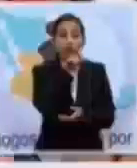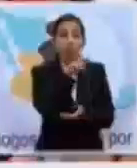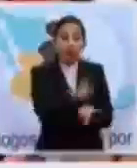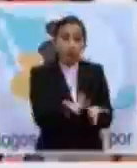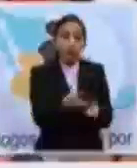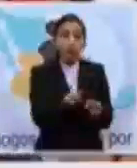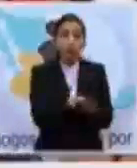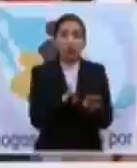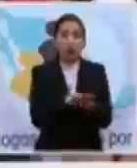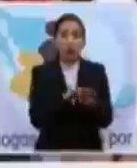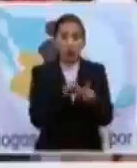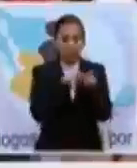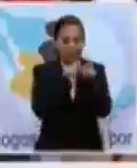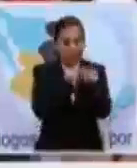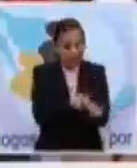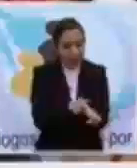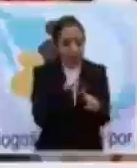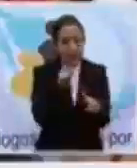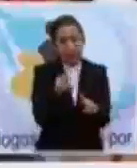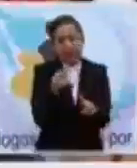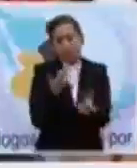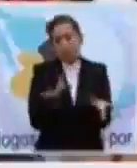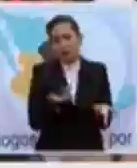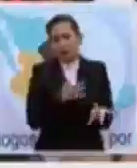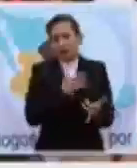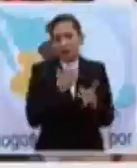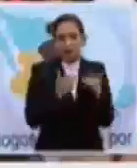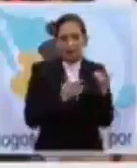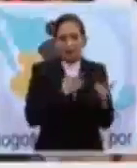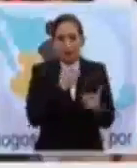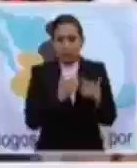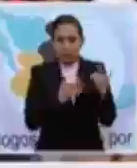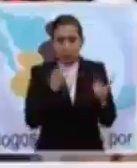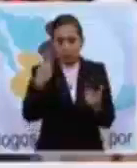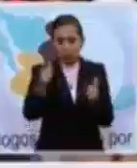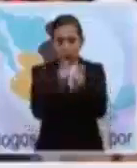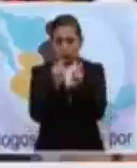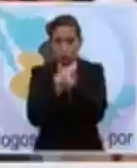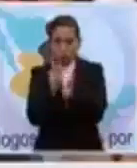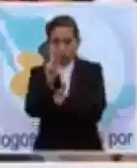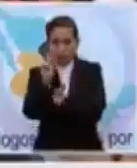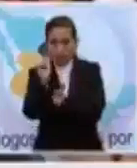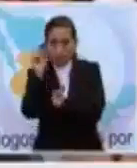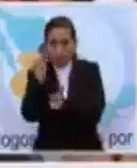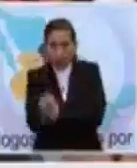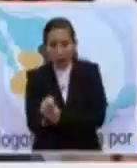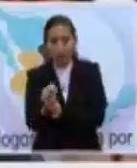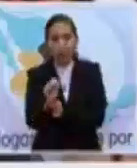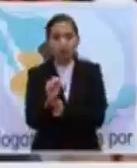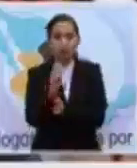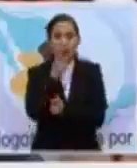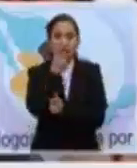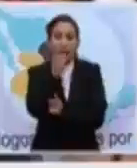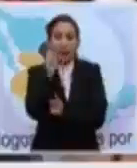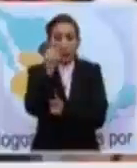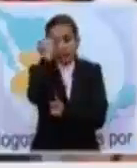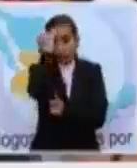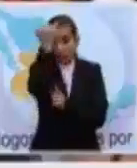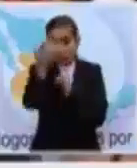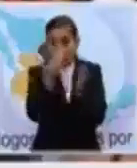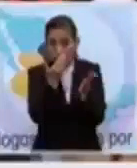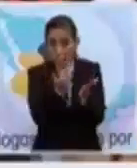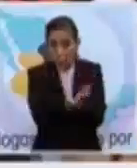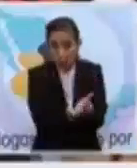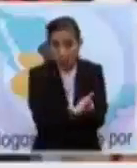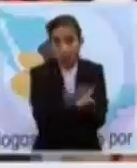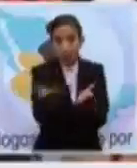de aplaudir la continuidad, es muy inquietante que su partido, el Partido de Acción Nacional, repita la propuesta de